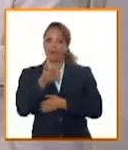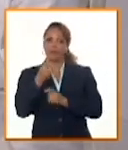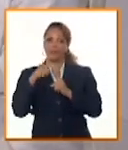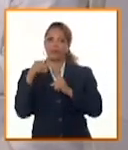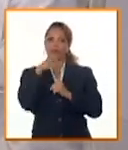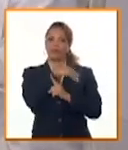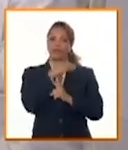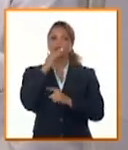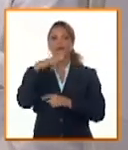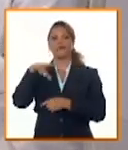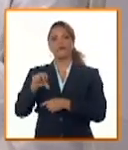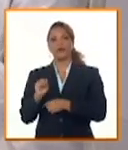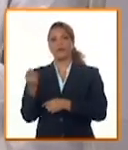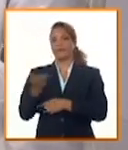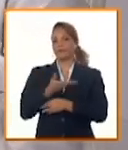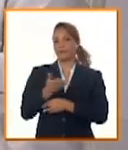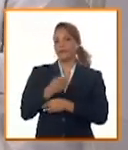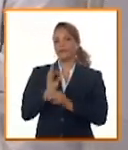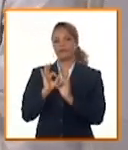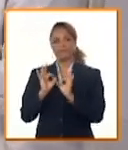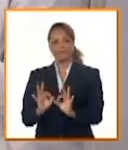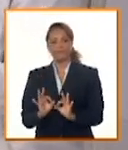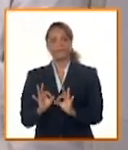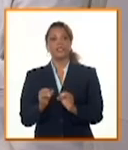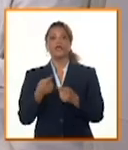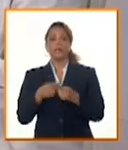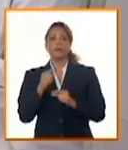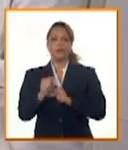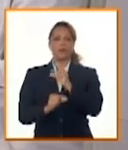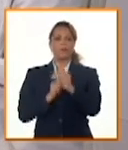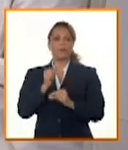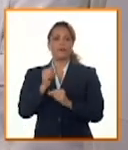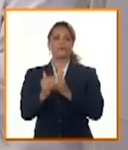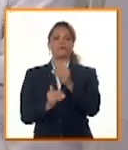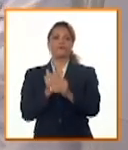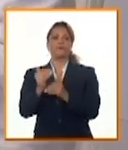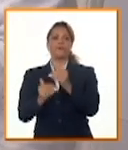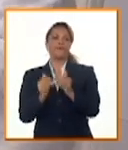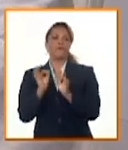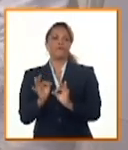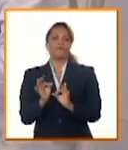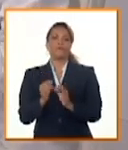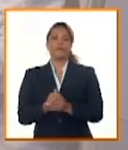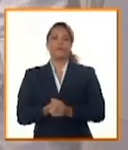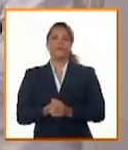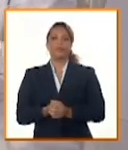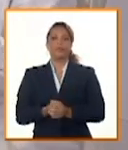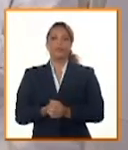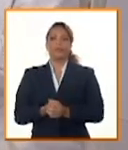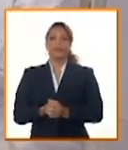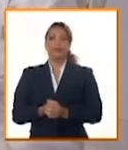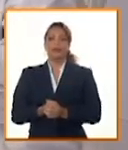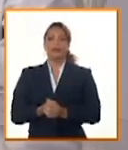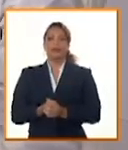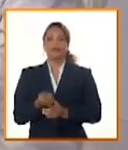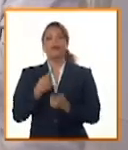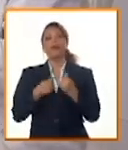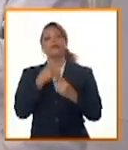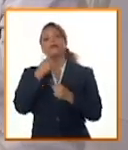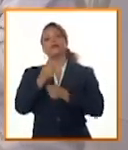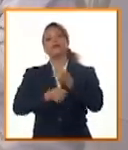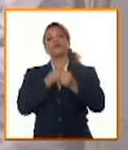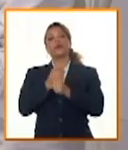IP que es más rápido más seguro y tenemos que seguir avanzando porque indiscutiblemente es un terminal para poder usar